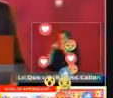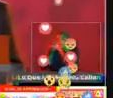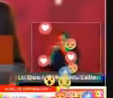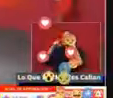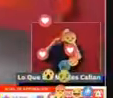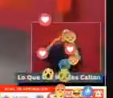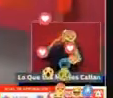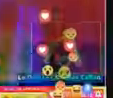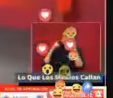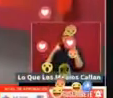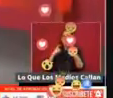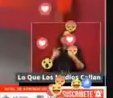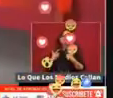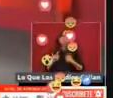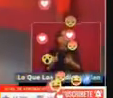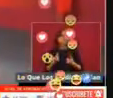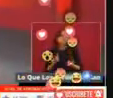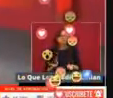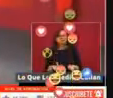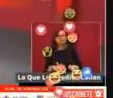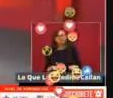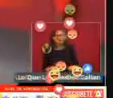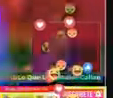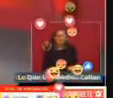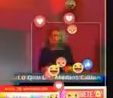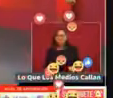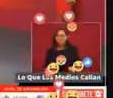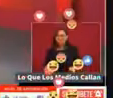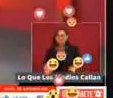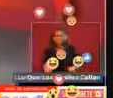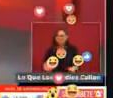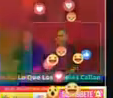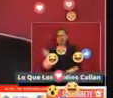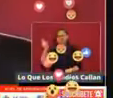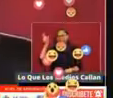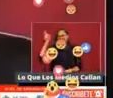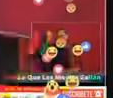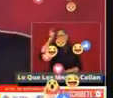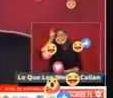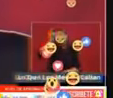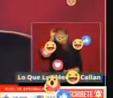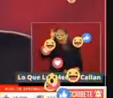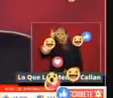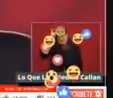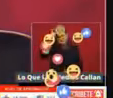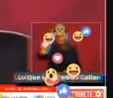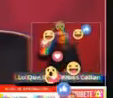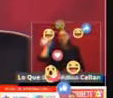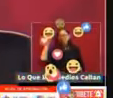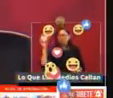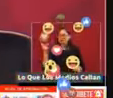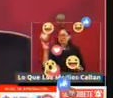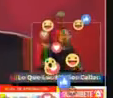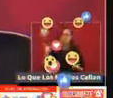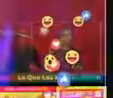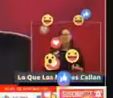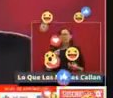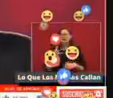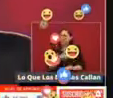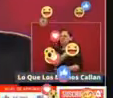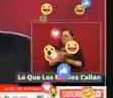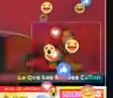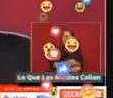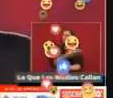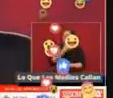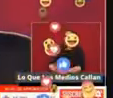esa madre y tú no estás cuidando, cabrón. No la vas a aguantar, viejo, no mames. Cuídate, estás. Estás como mi papá de